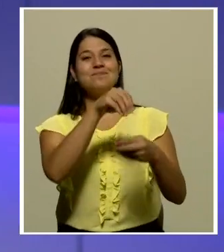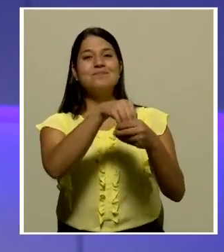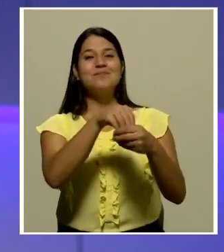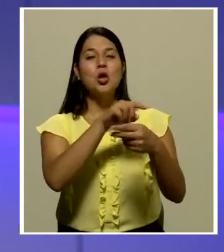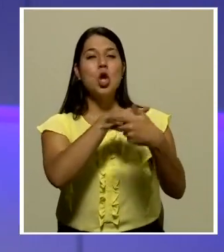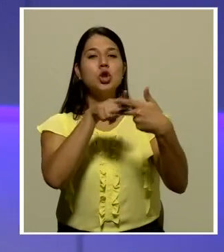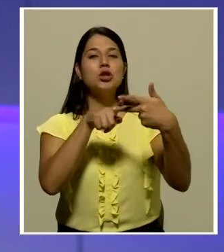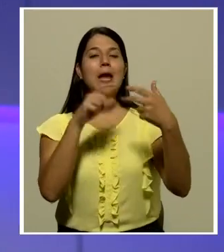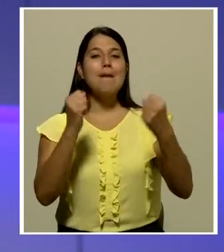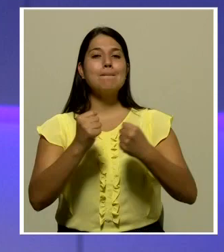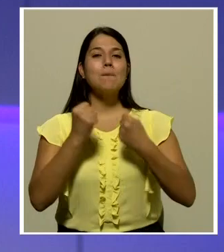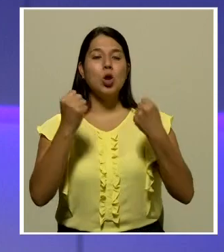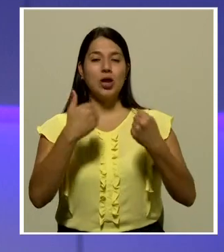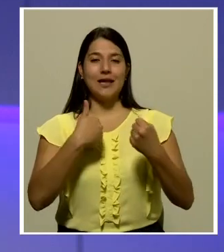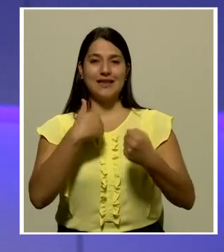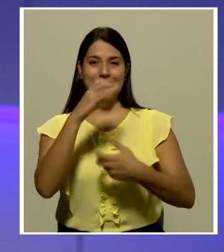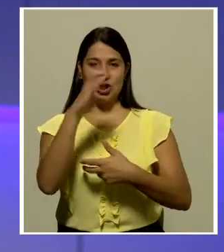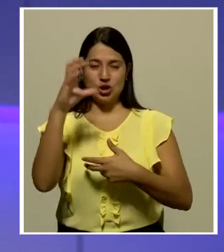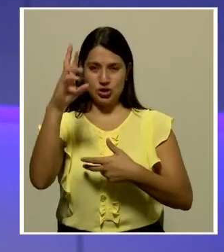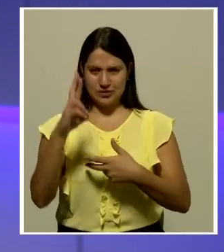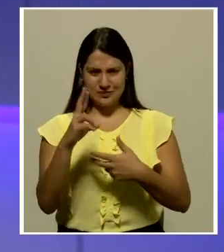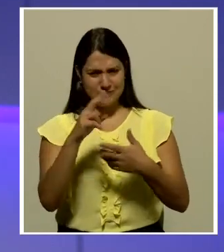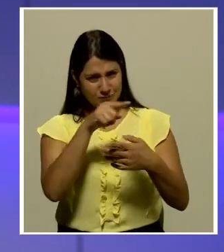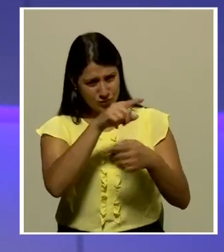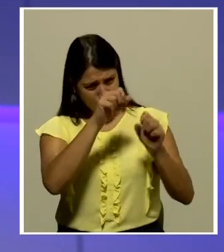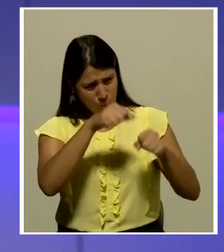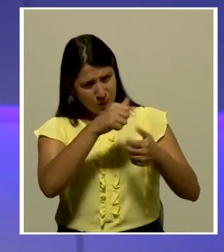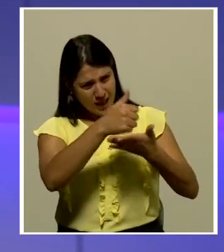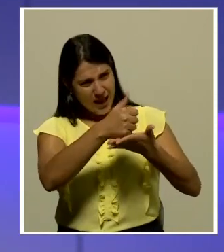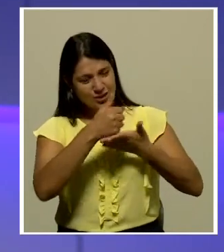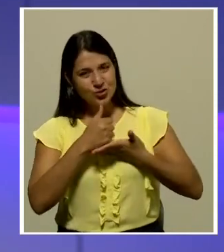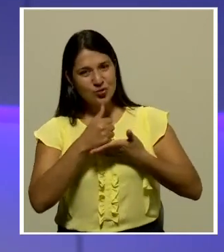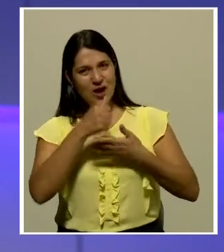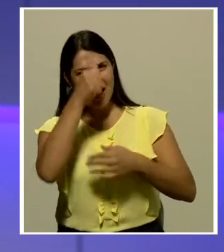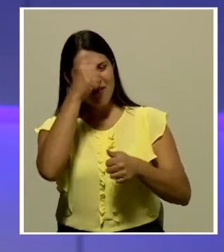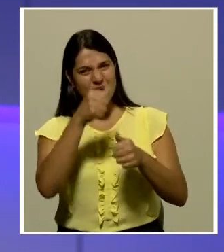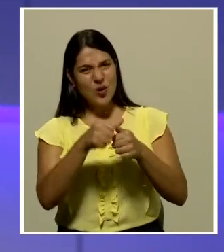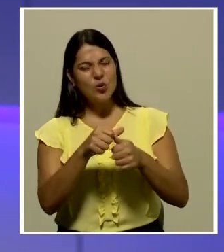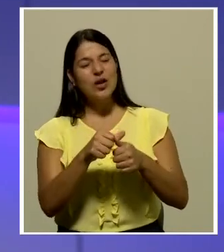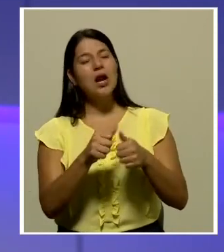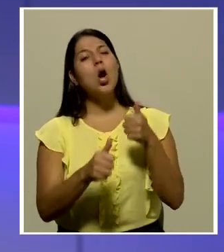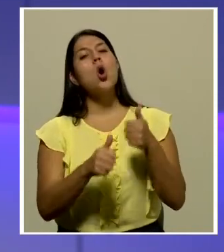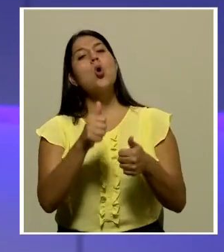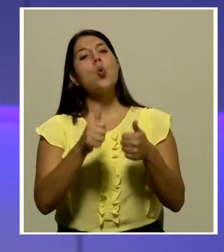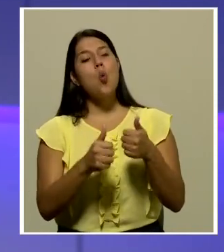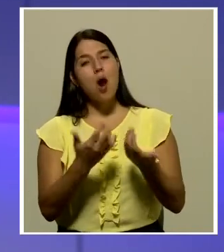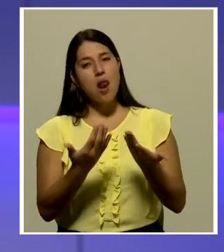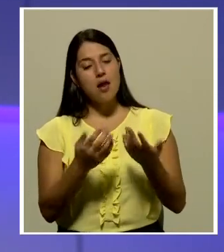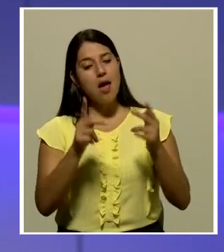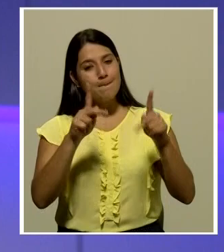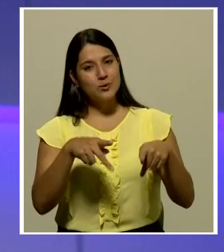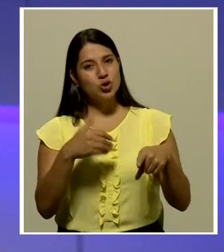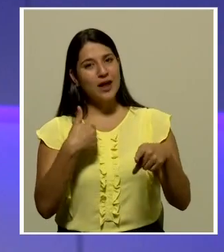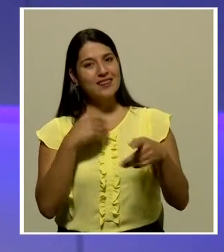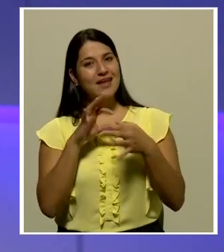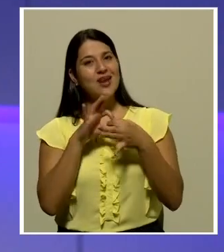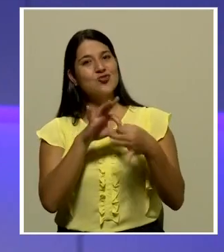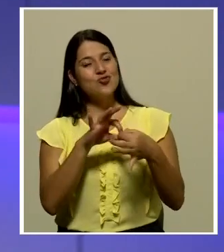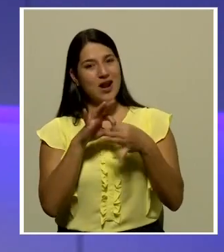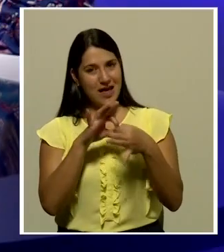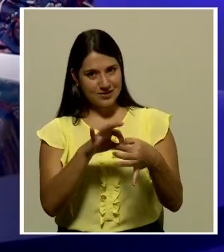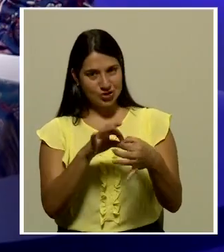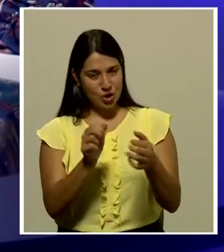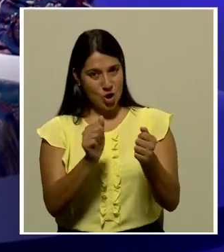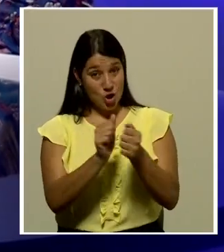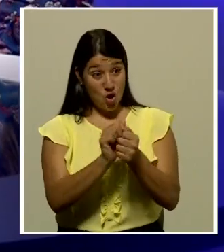República. Repasemos un poco, ayúdeme a repasar un poco quiénes son los actores que se relacionan en